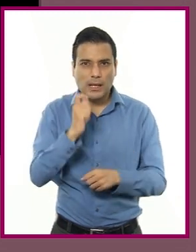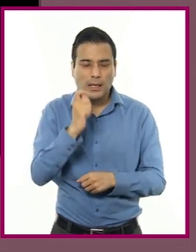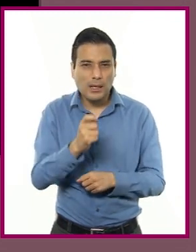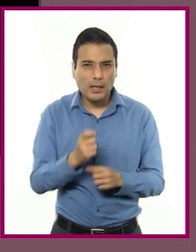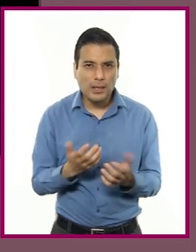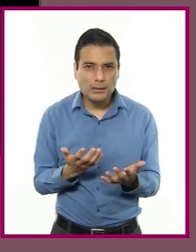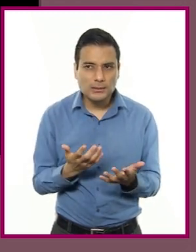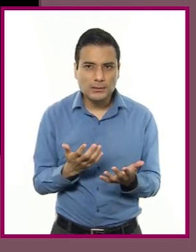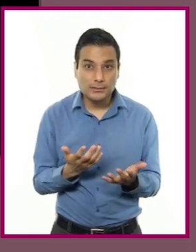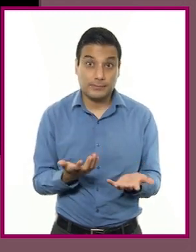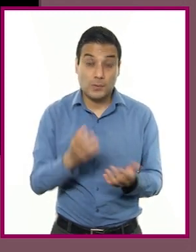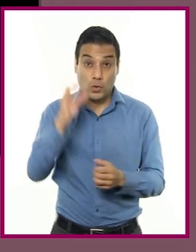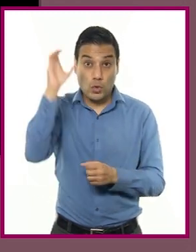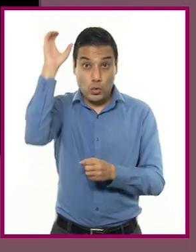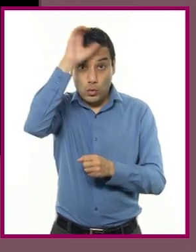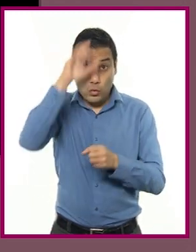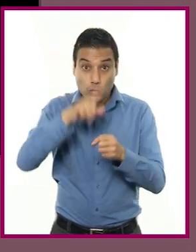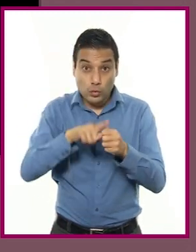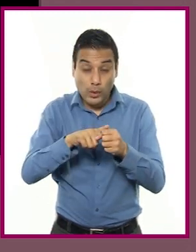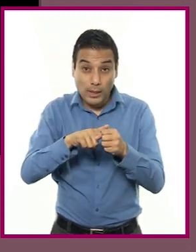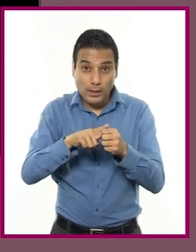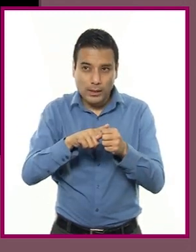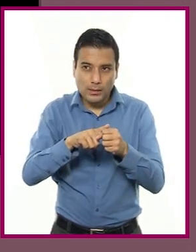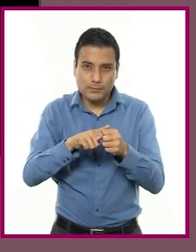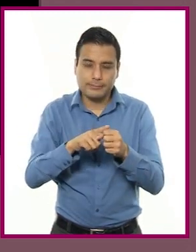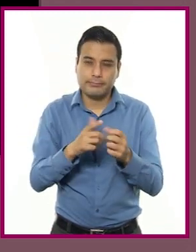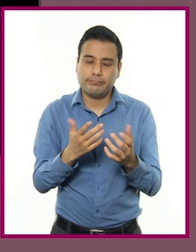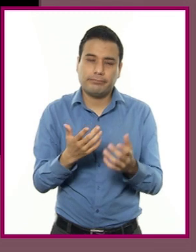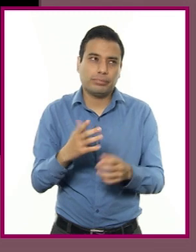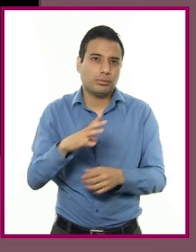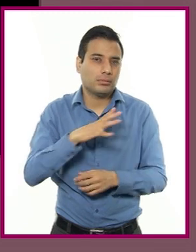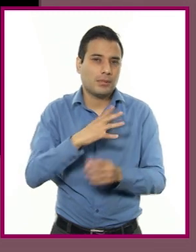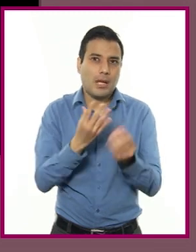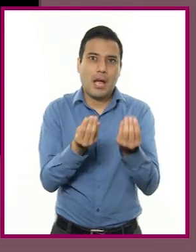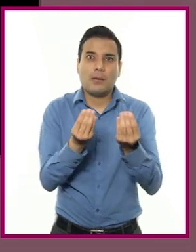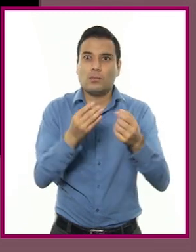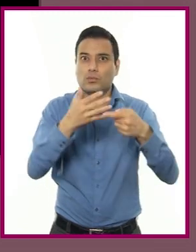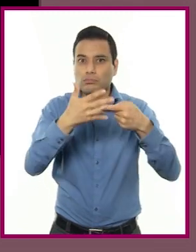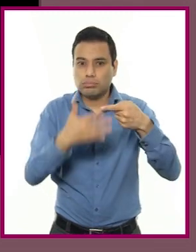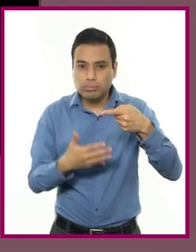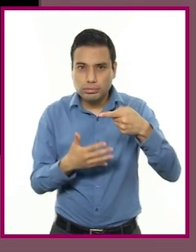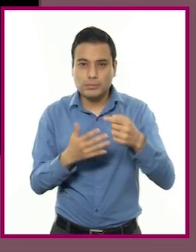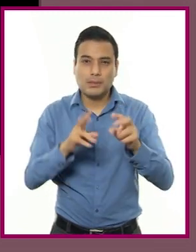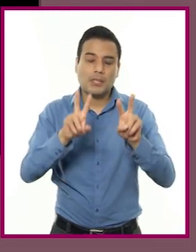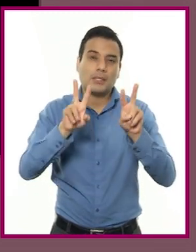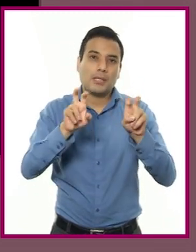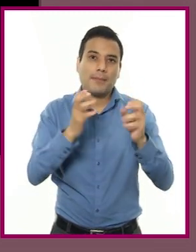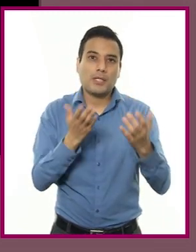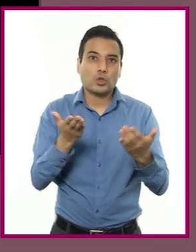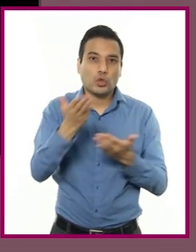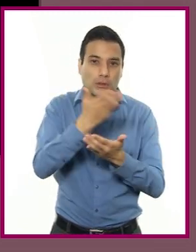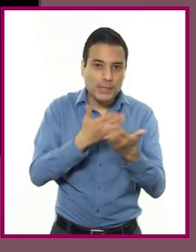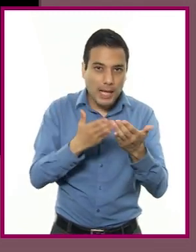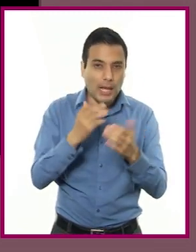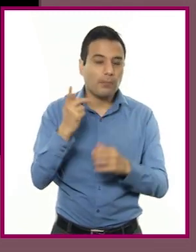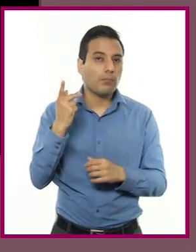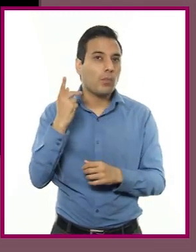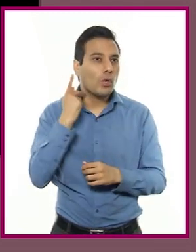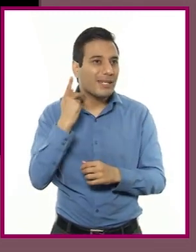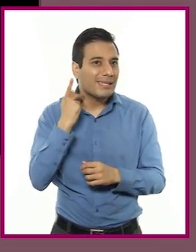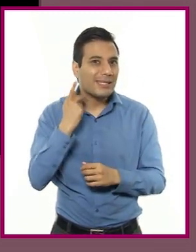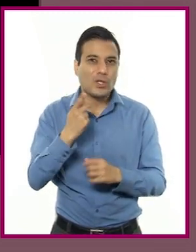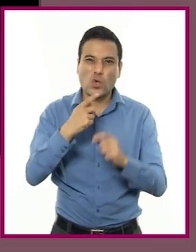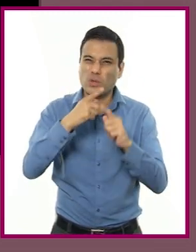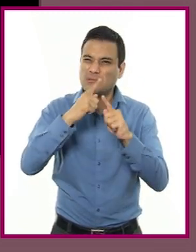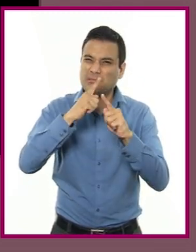además es mucho más, atraviesa los campos sociales, políticos, muchos espacios que son